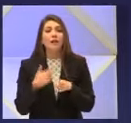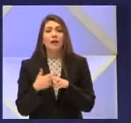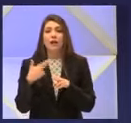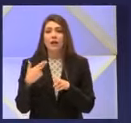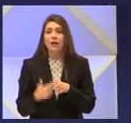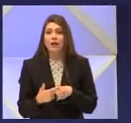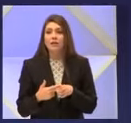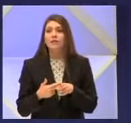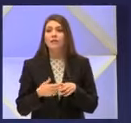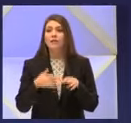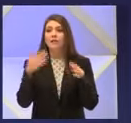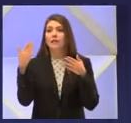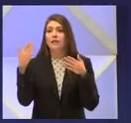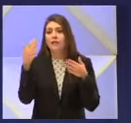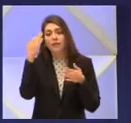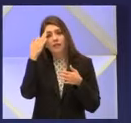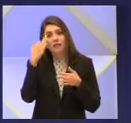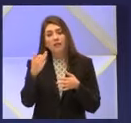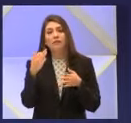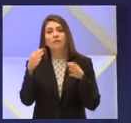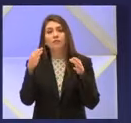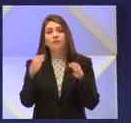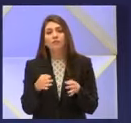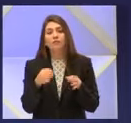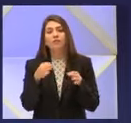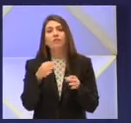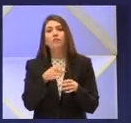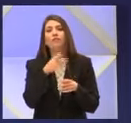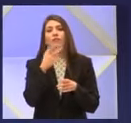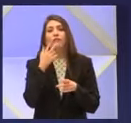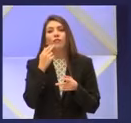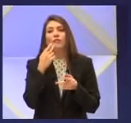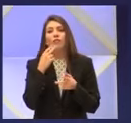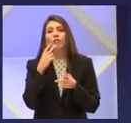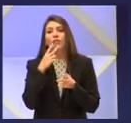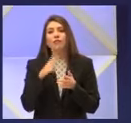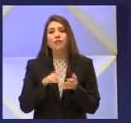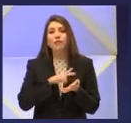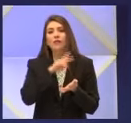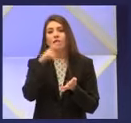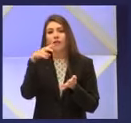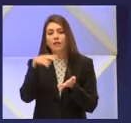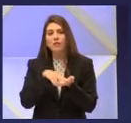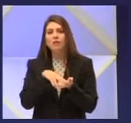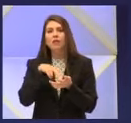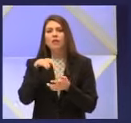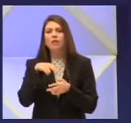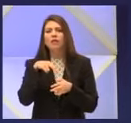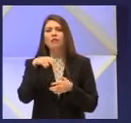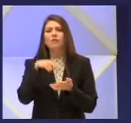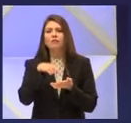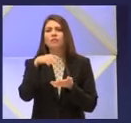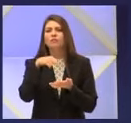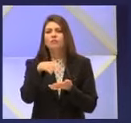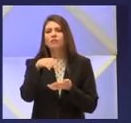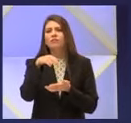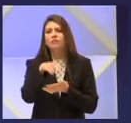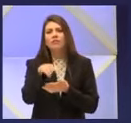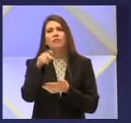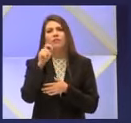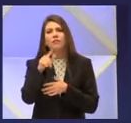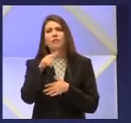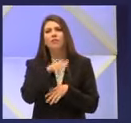de bajar en el módulo águila y caminar un rato sobre la